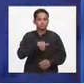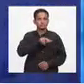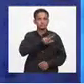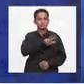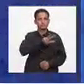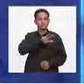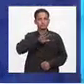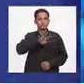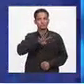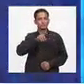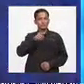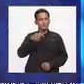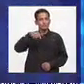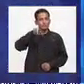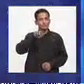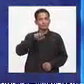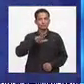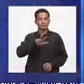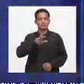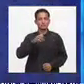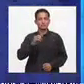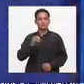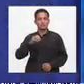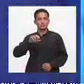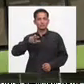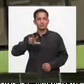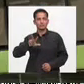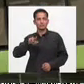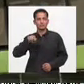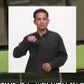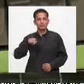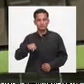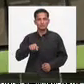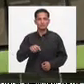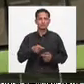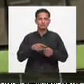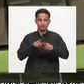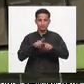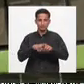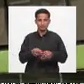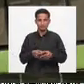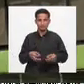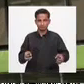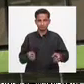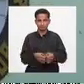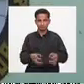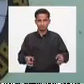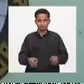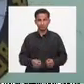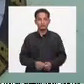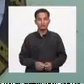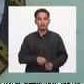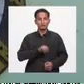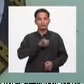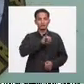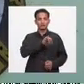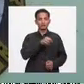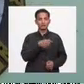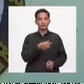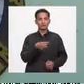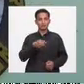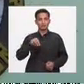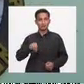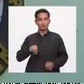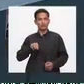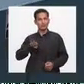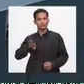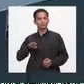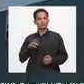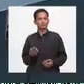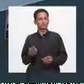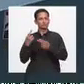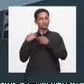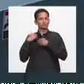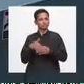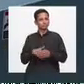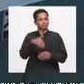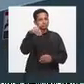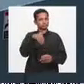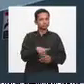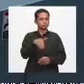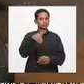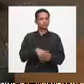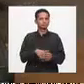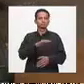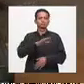total de 34,33 pegos El Instituto geográfico militar organismo encargado de esta labor solamente continúa con la